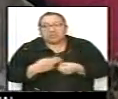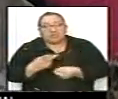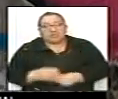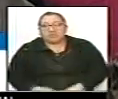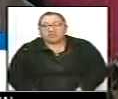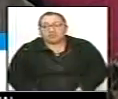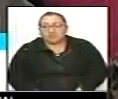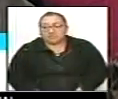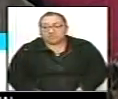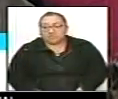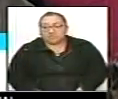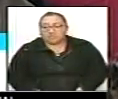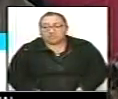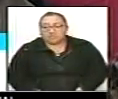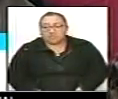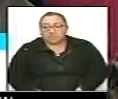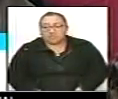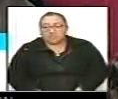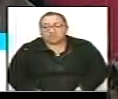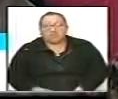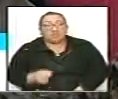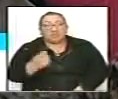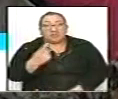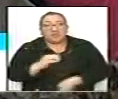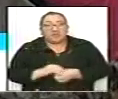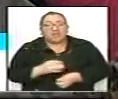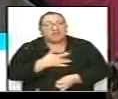diría que esta es la primera vez que yo me siento